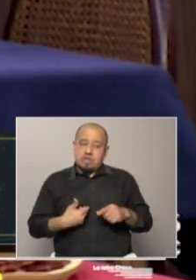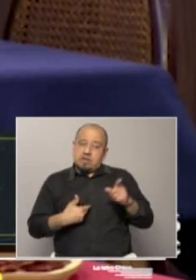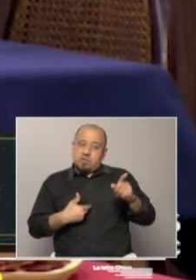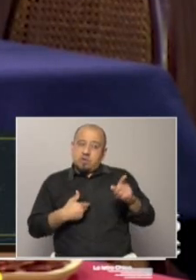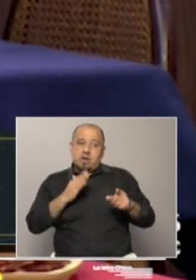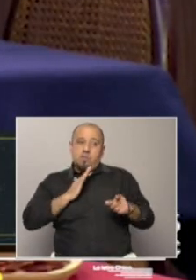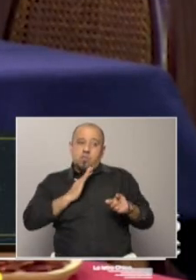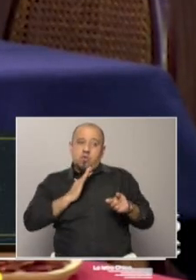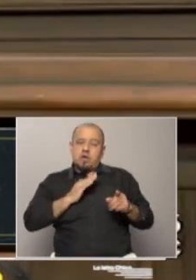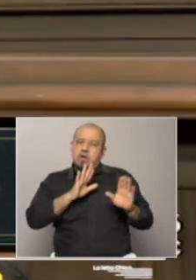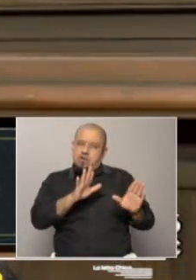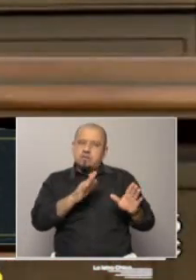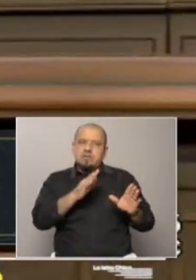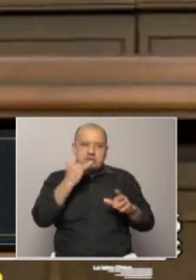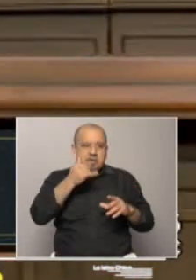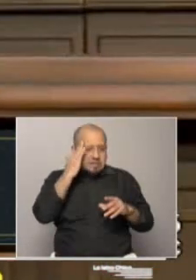mujer